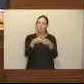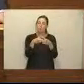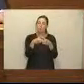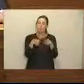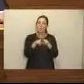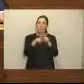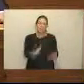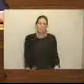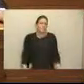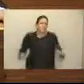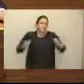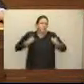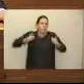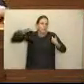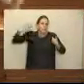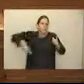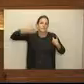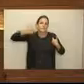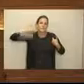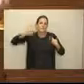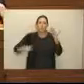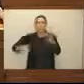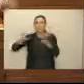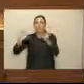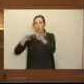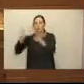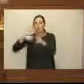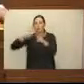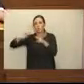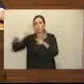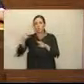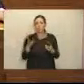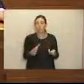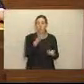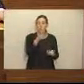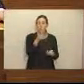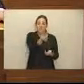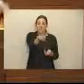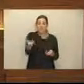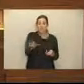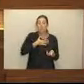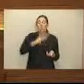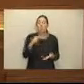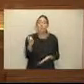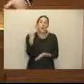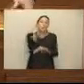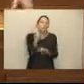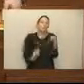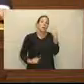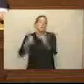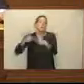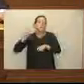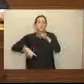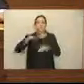de responsabilidad más alta que ha asumido ningún partido en esta legislatura. Porque los demás le han dado apoyos puntuales cuando convenía y cuando les